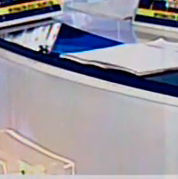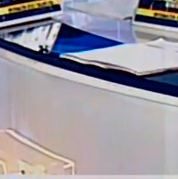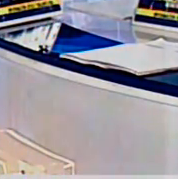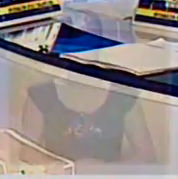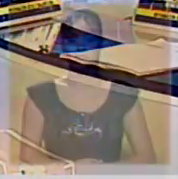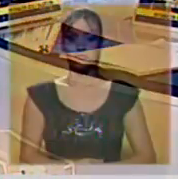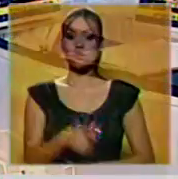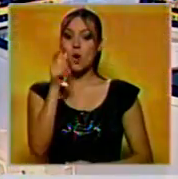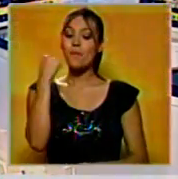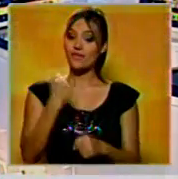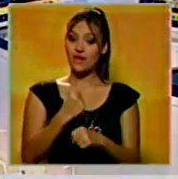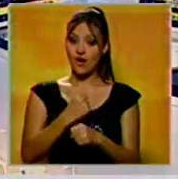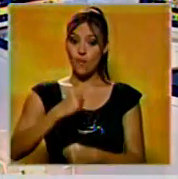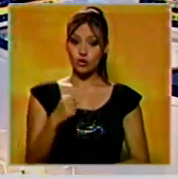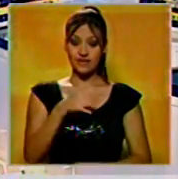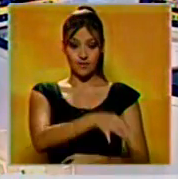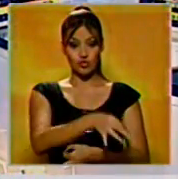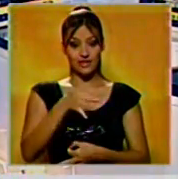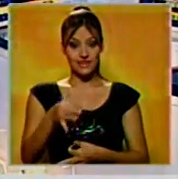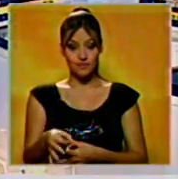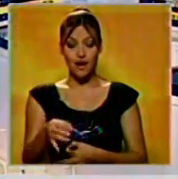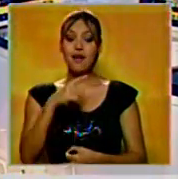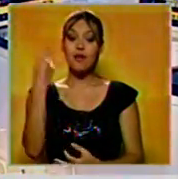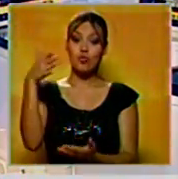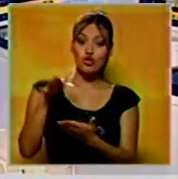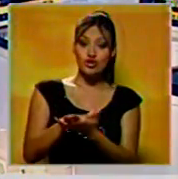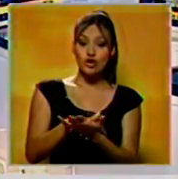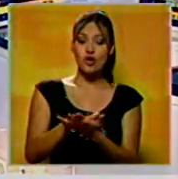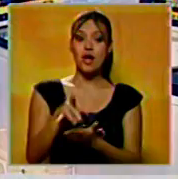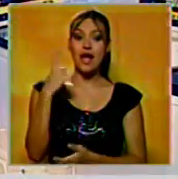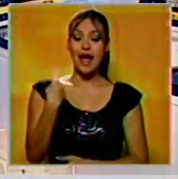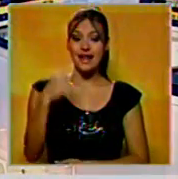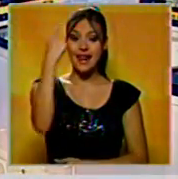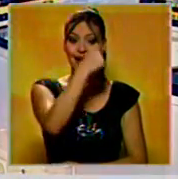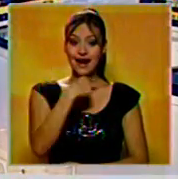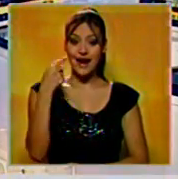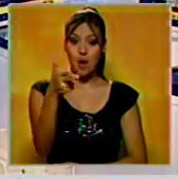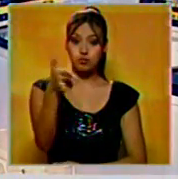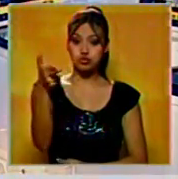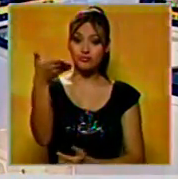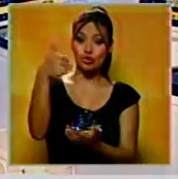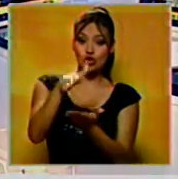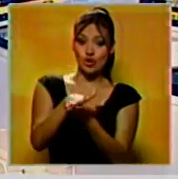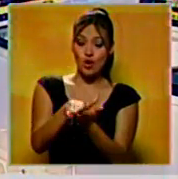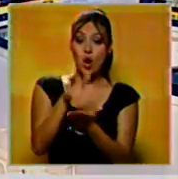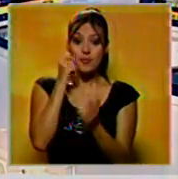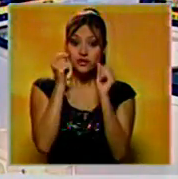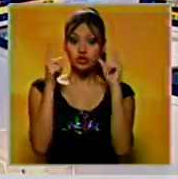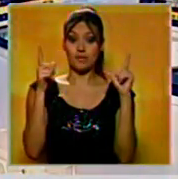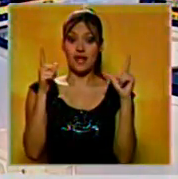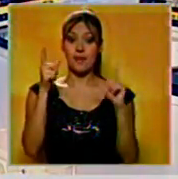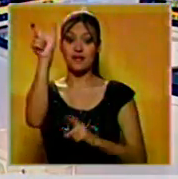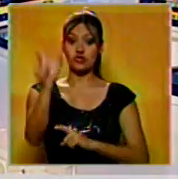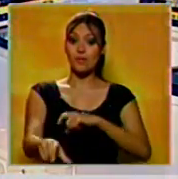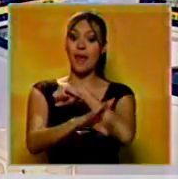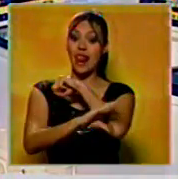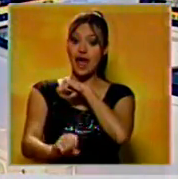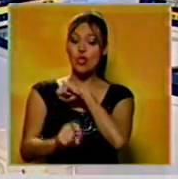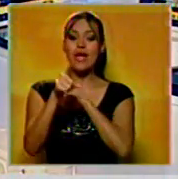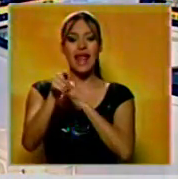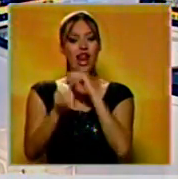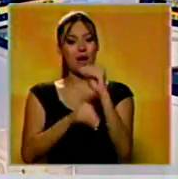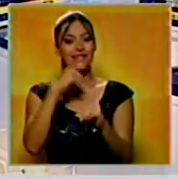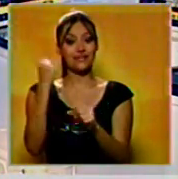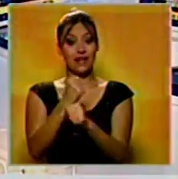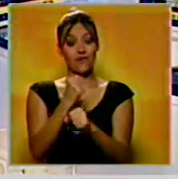Un funcionario de la Policía Municipal de Paz Castillo fue asesinado de un disparo en la cara. El uniformado fue sorprendido por delincuentes mientras